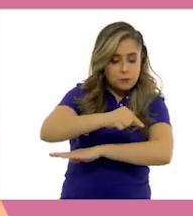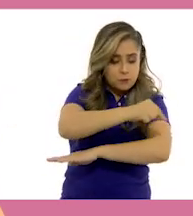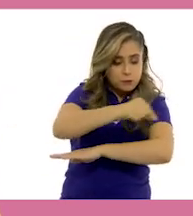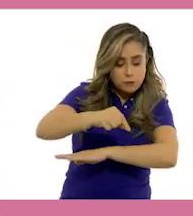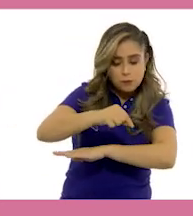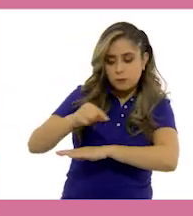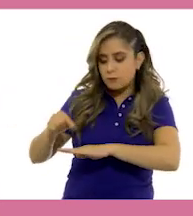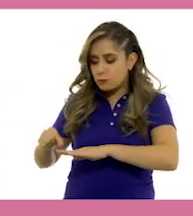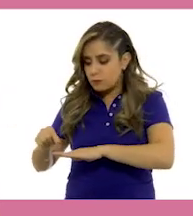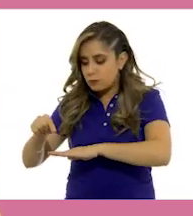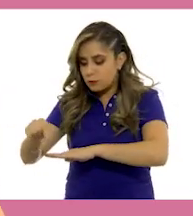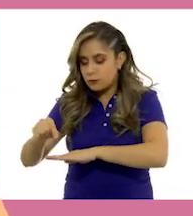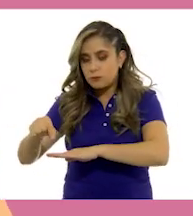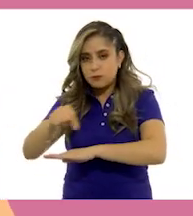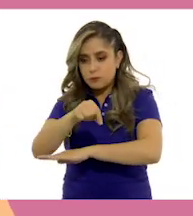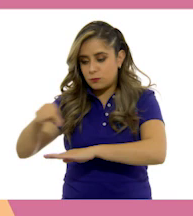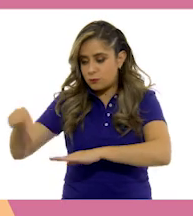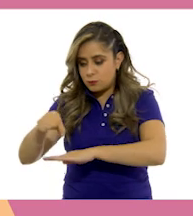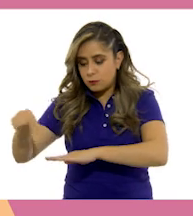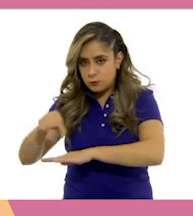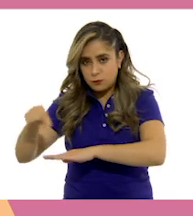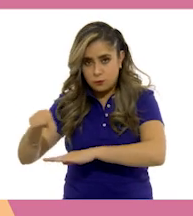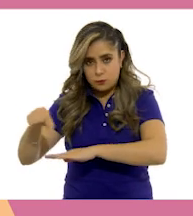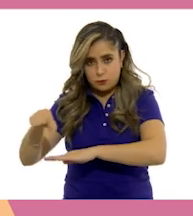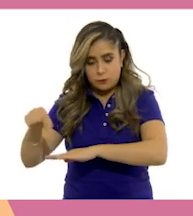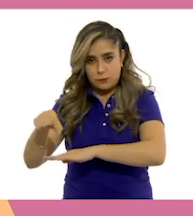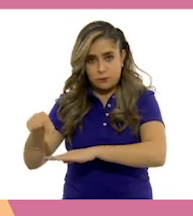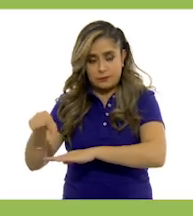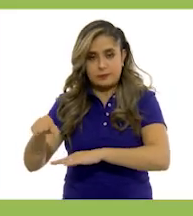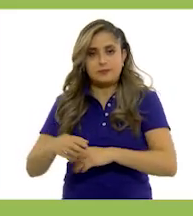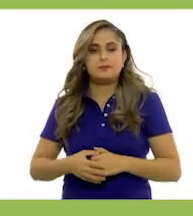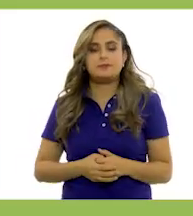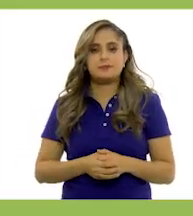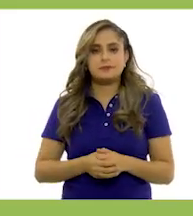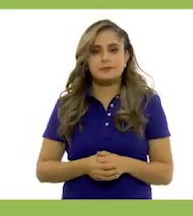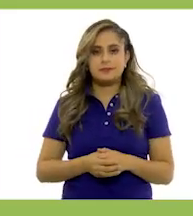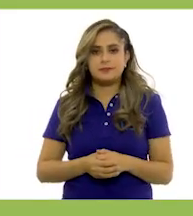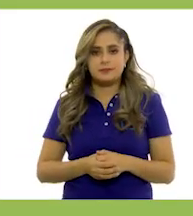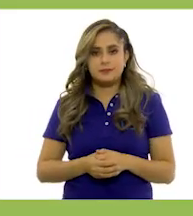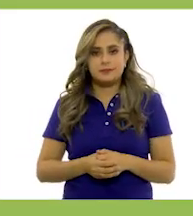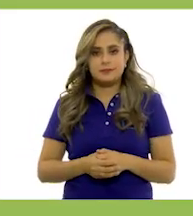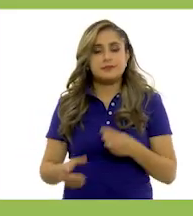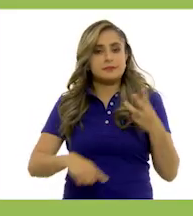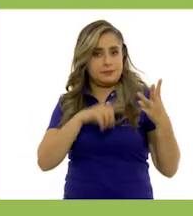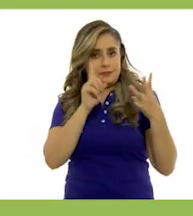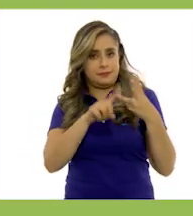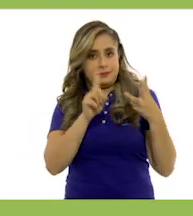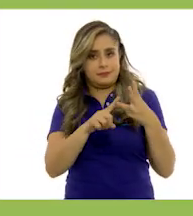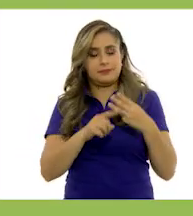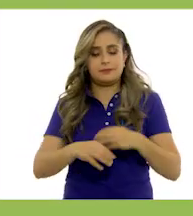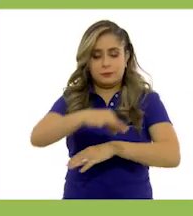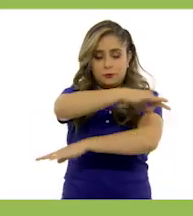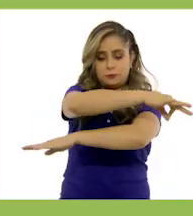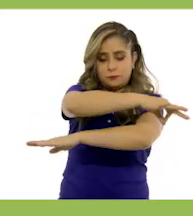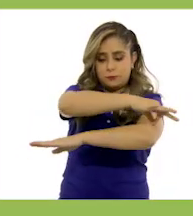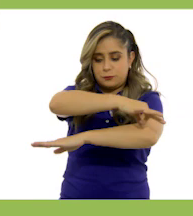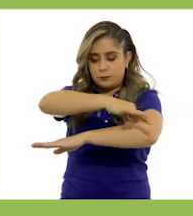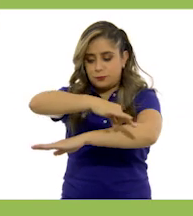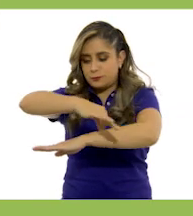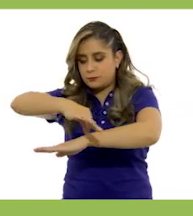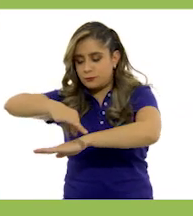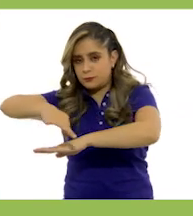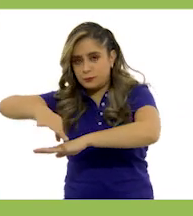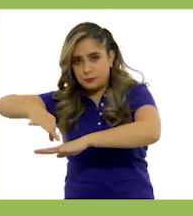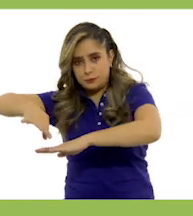arriba. Repite el paso anterior del otro lado de la playera. 3. Traza la línea